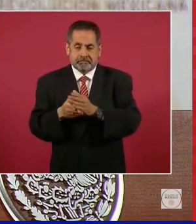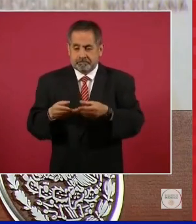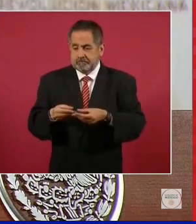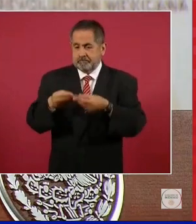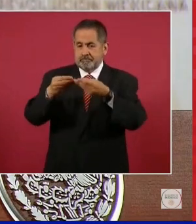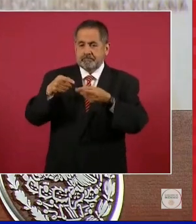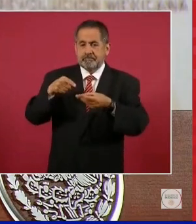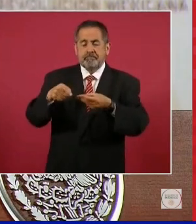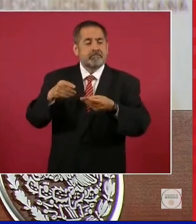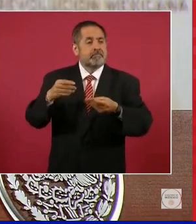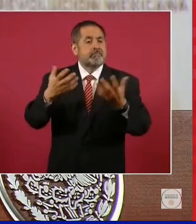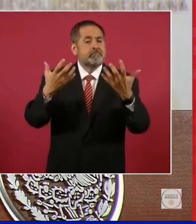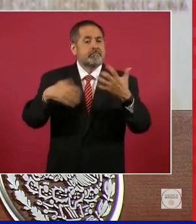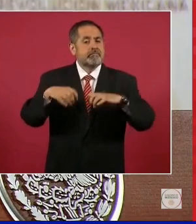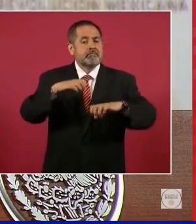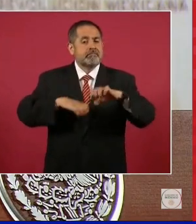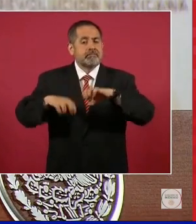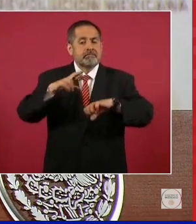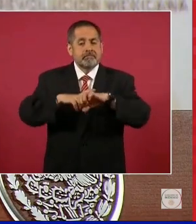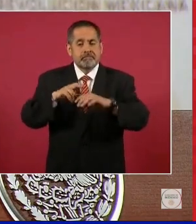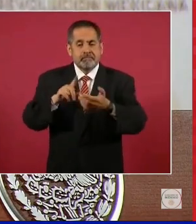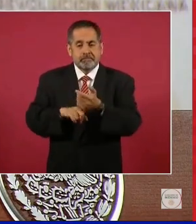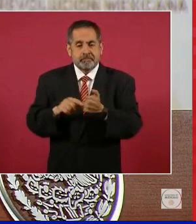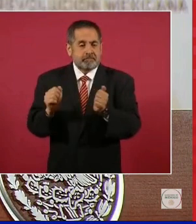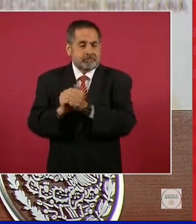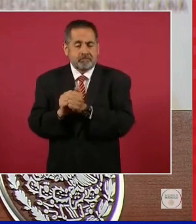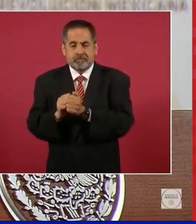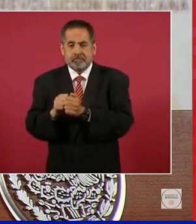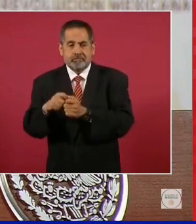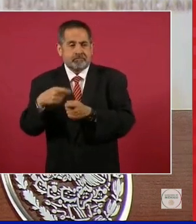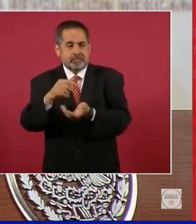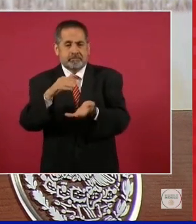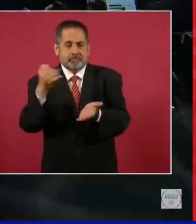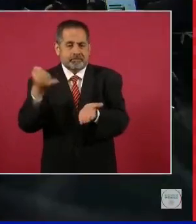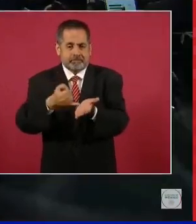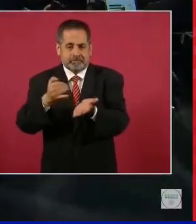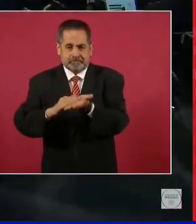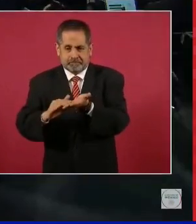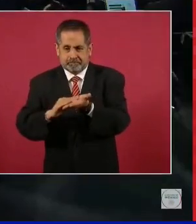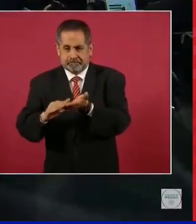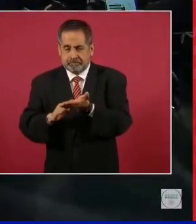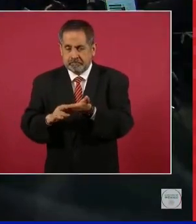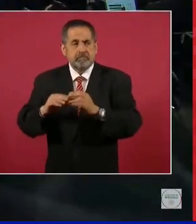de las empresas que habían recibido condonación de impuestos.